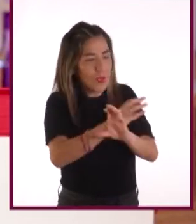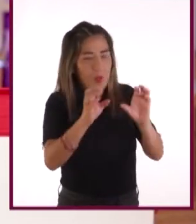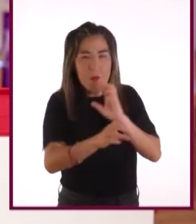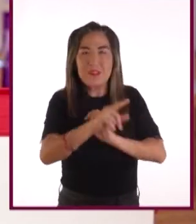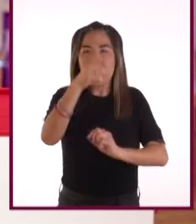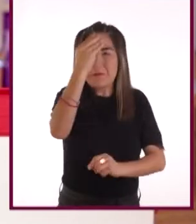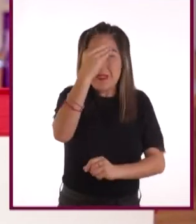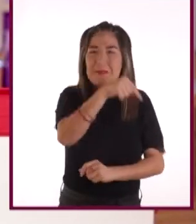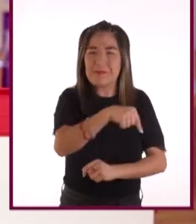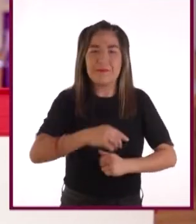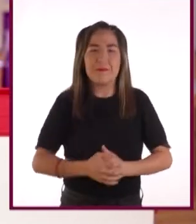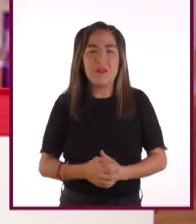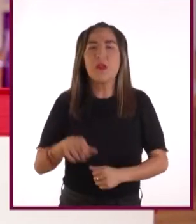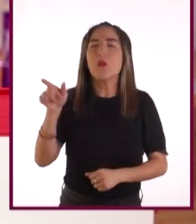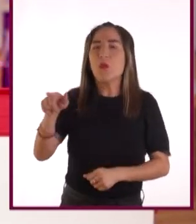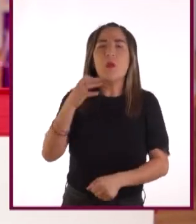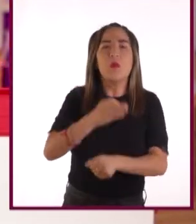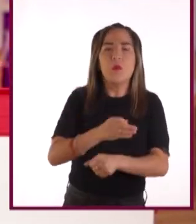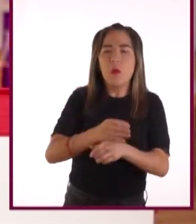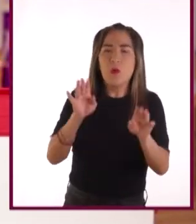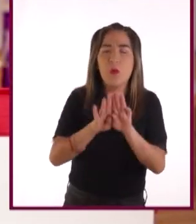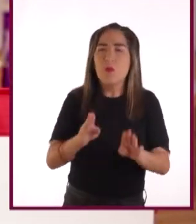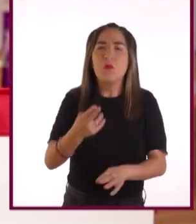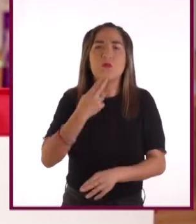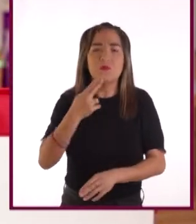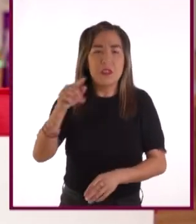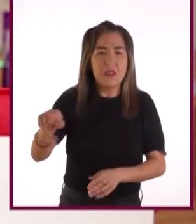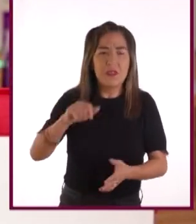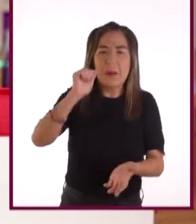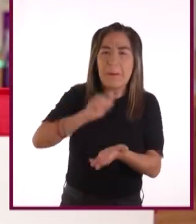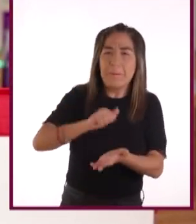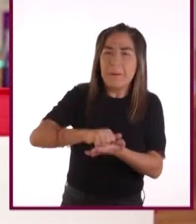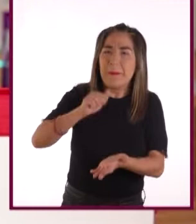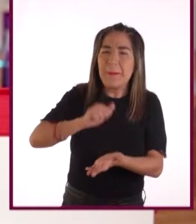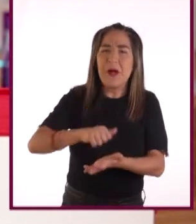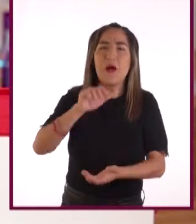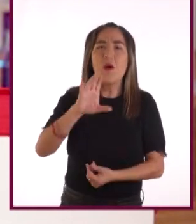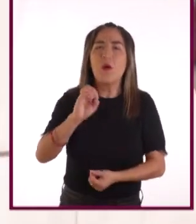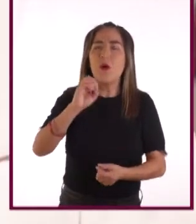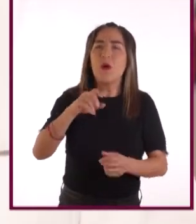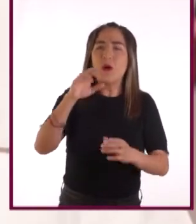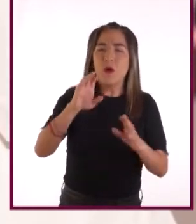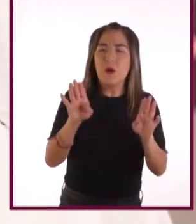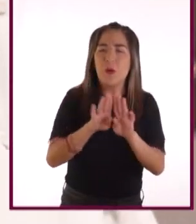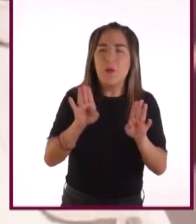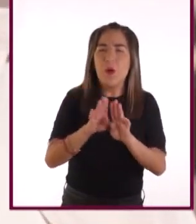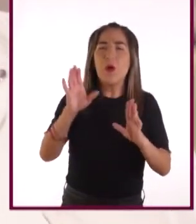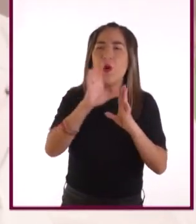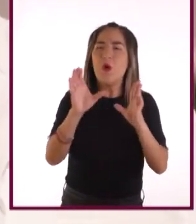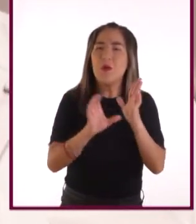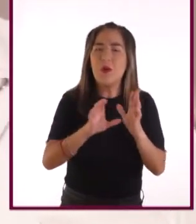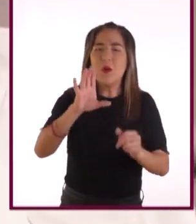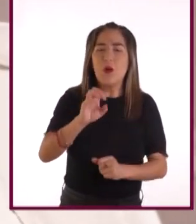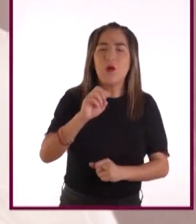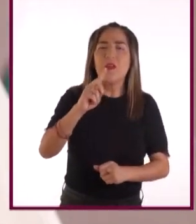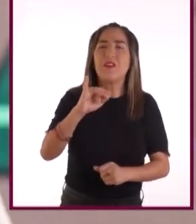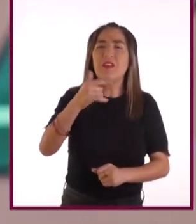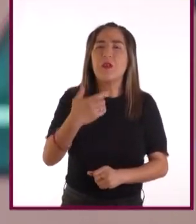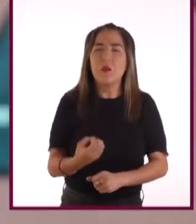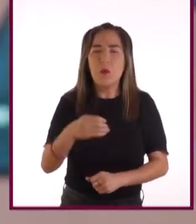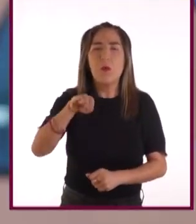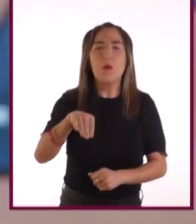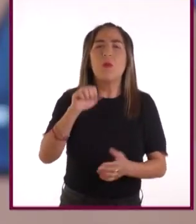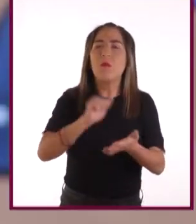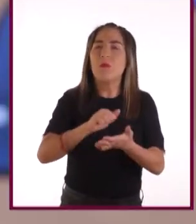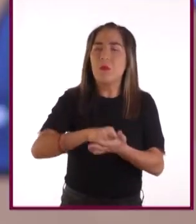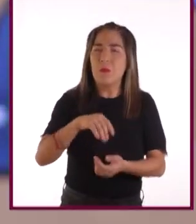Mejor dime, ¿qué técnica utilizaste para aprenderte todo el alfabeto del código Morse? Elemental, claro que sí, pero bueno, primero